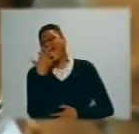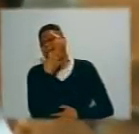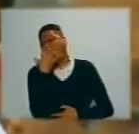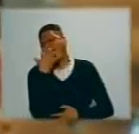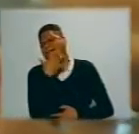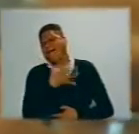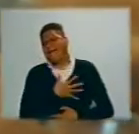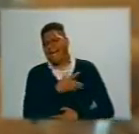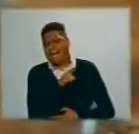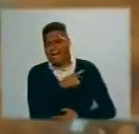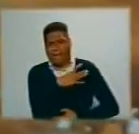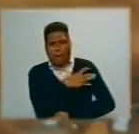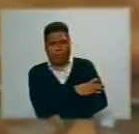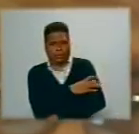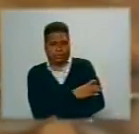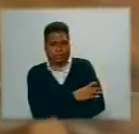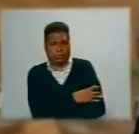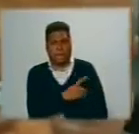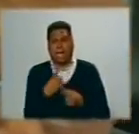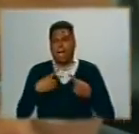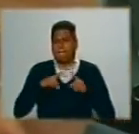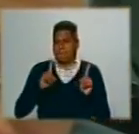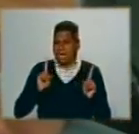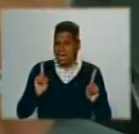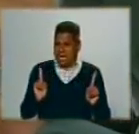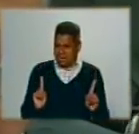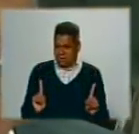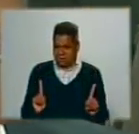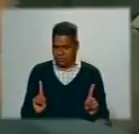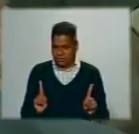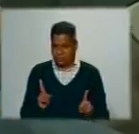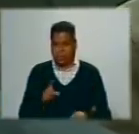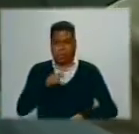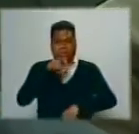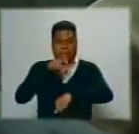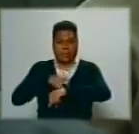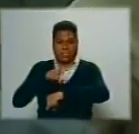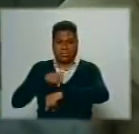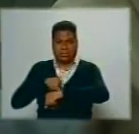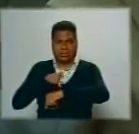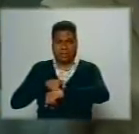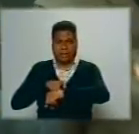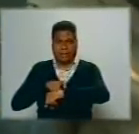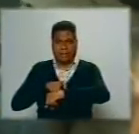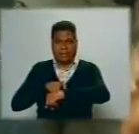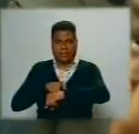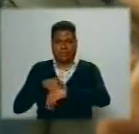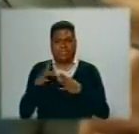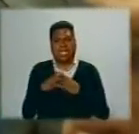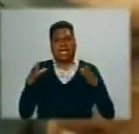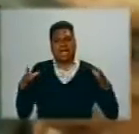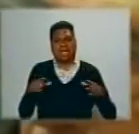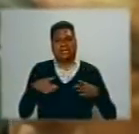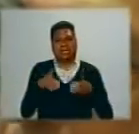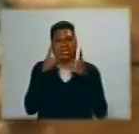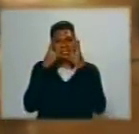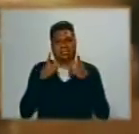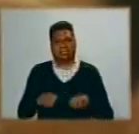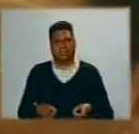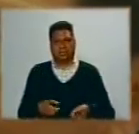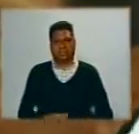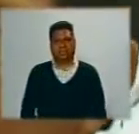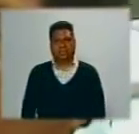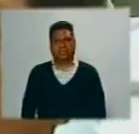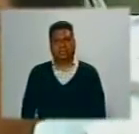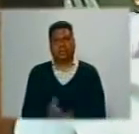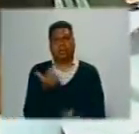Pero como estamos en tiempos de grandes decisiones, como estamos